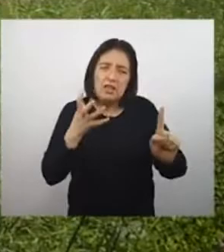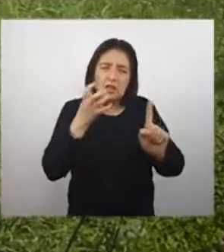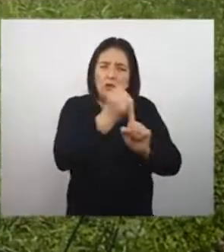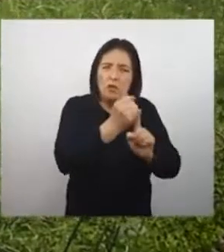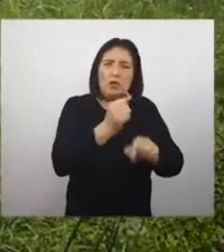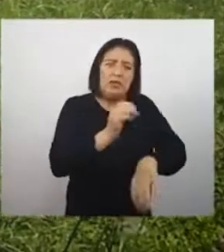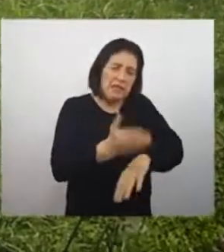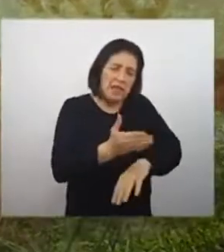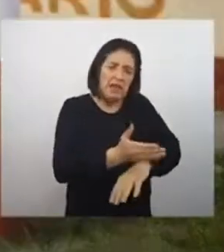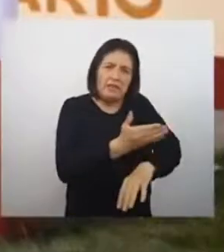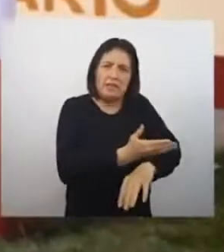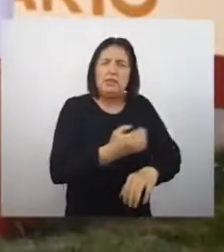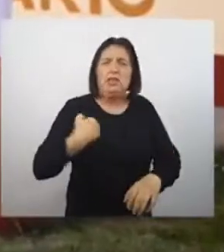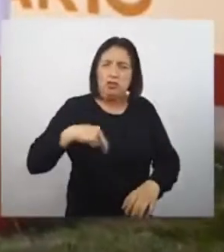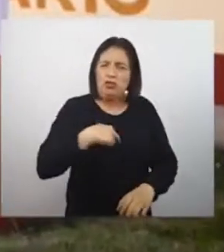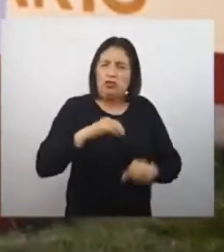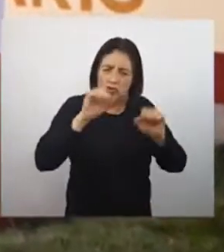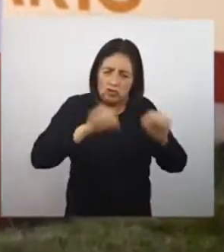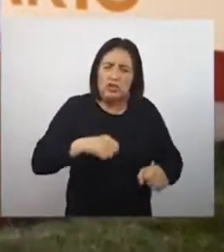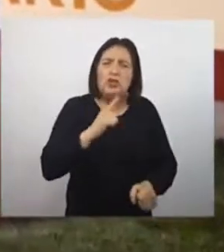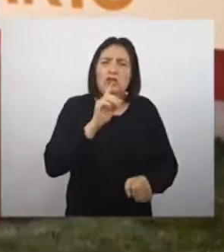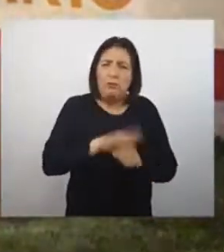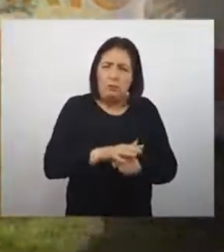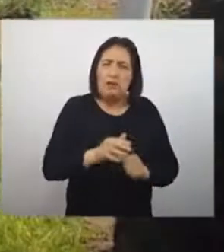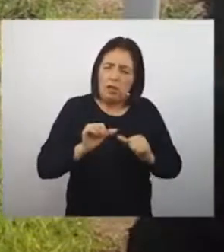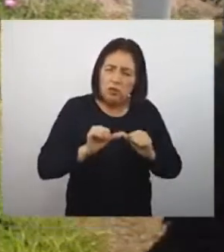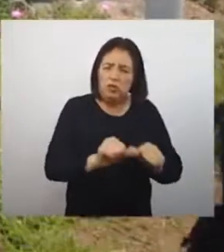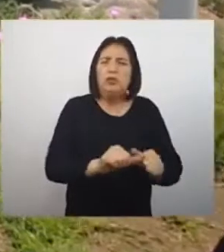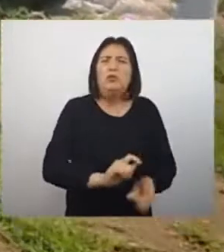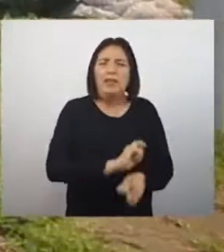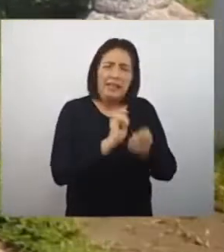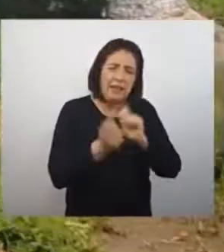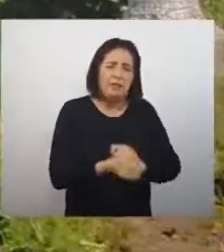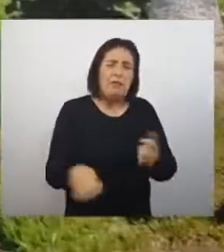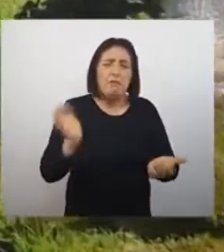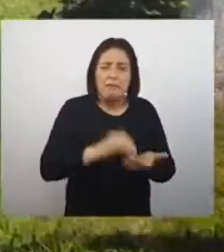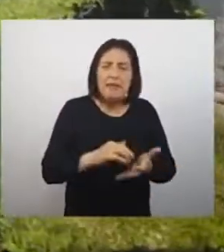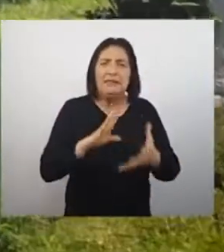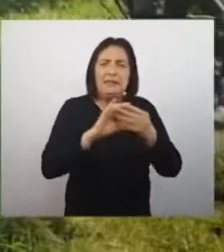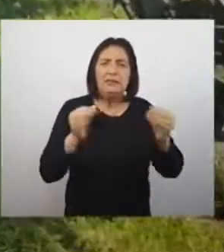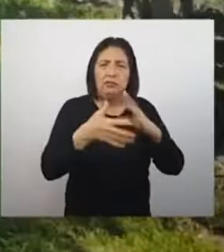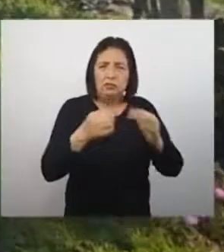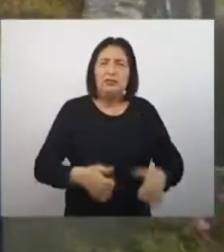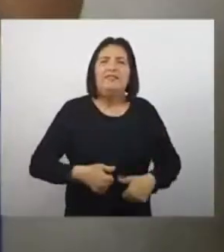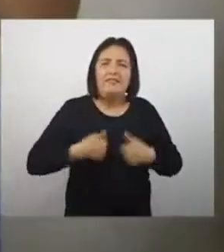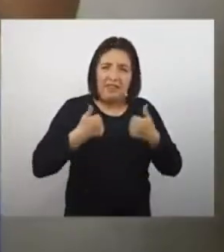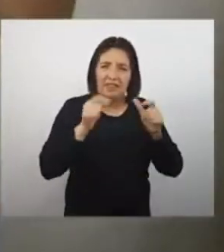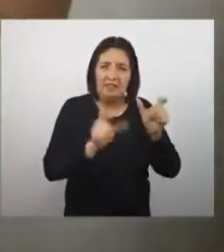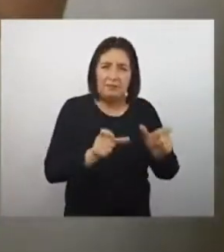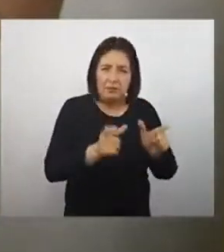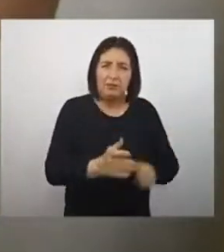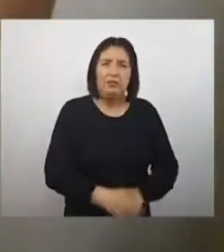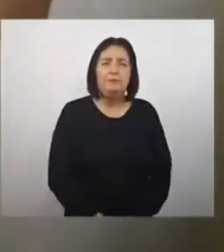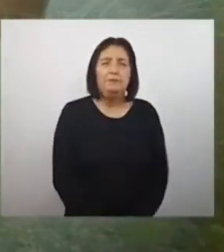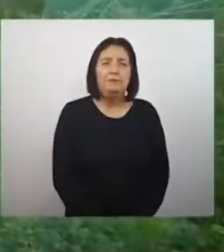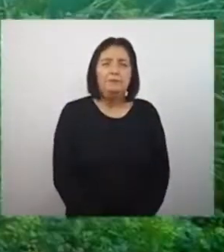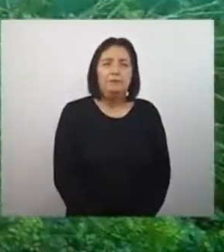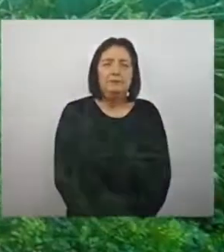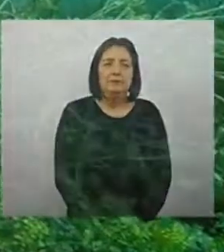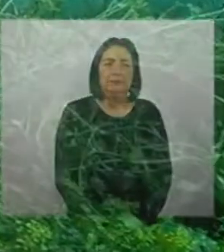Celebramos los logros y avances y nos comprometemos a seguir cambiando más historias de vida.